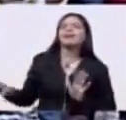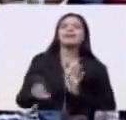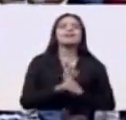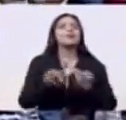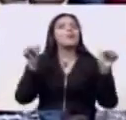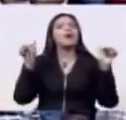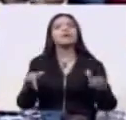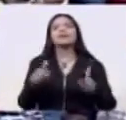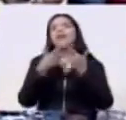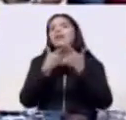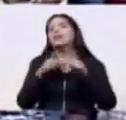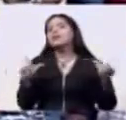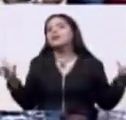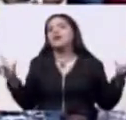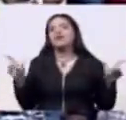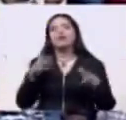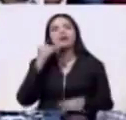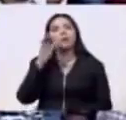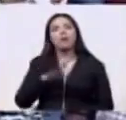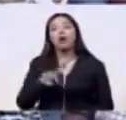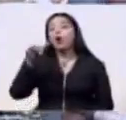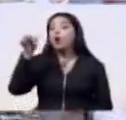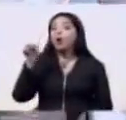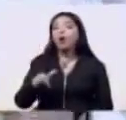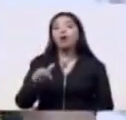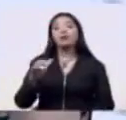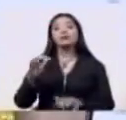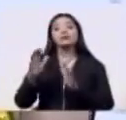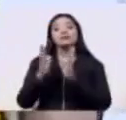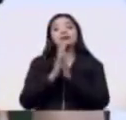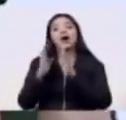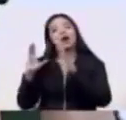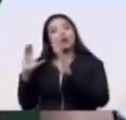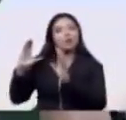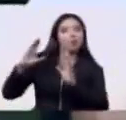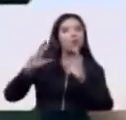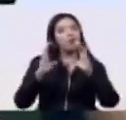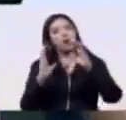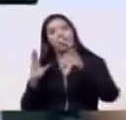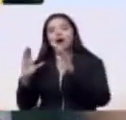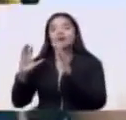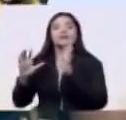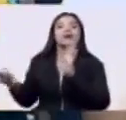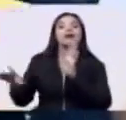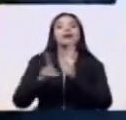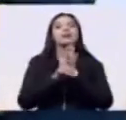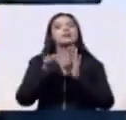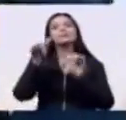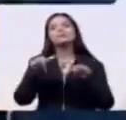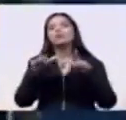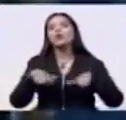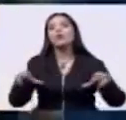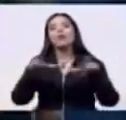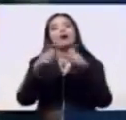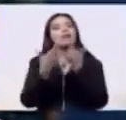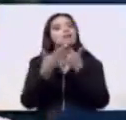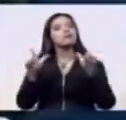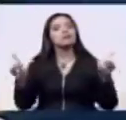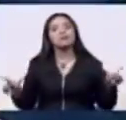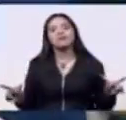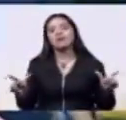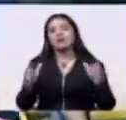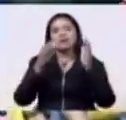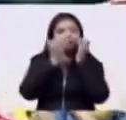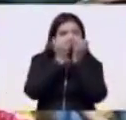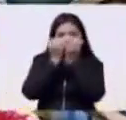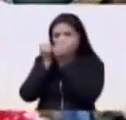territorio libre, decretó hoy San Juan. Hoy San Juan decretó territorio libre de